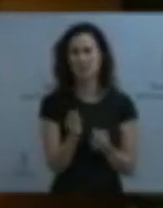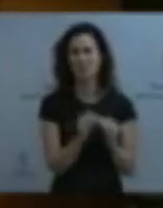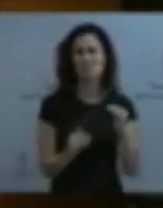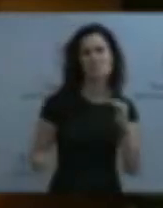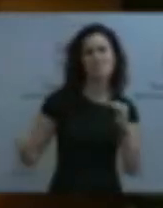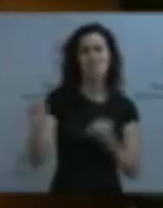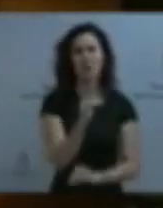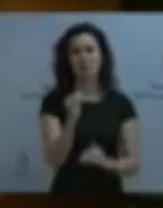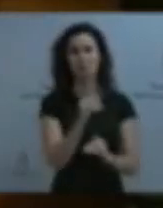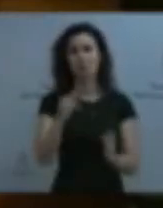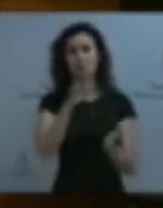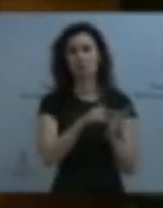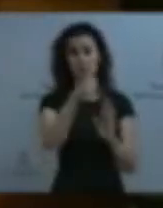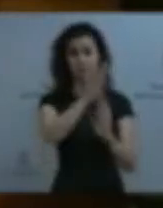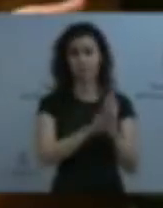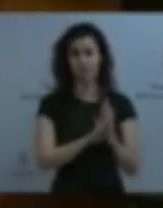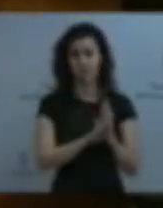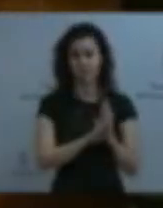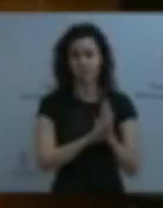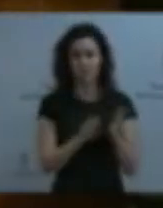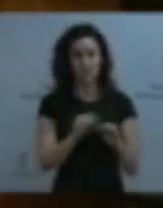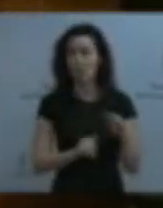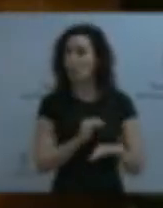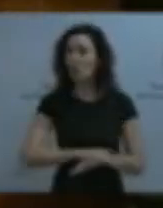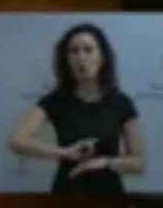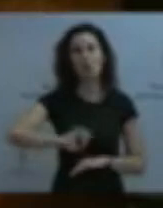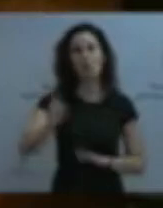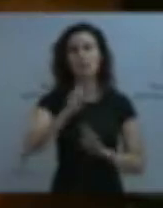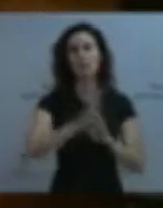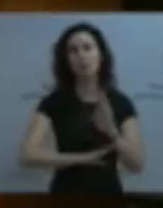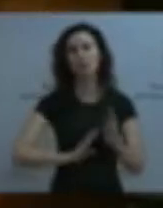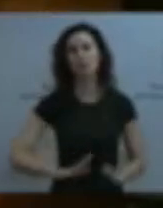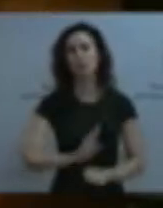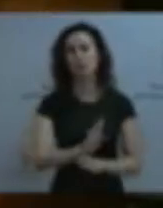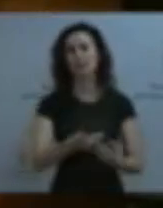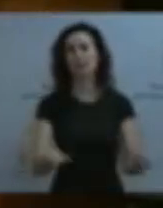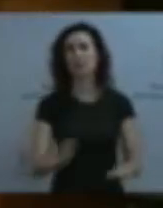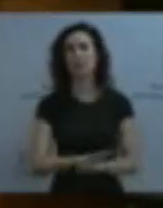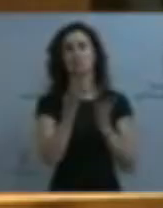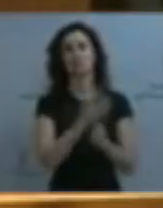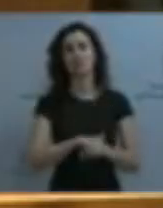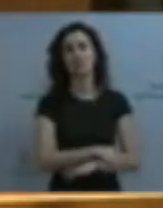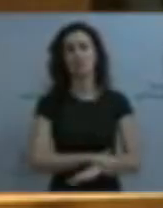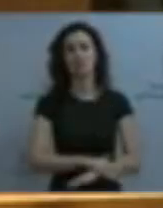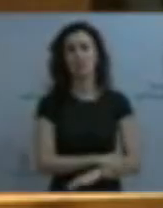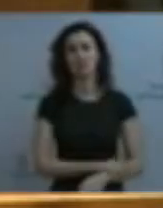en su lista de precios e incumpliendo, por tanto, con las condiciones que ofertó para obtener la concesión?